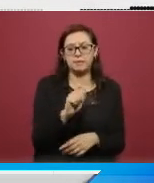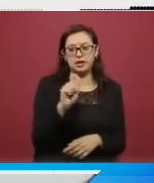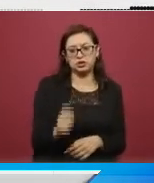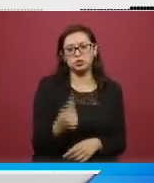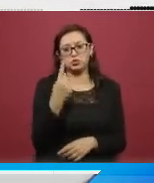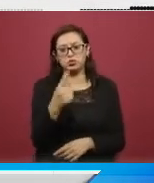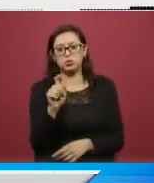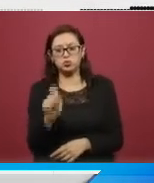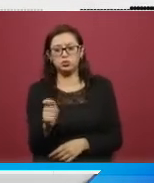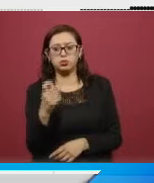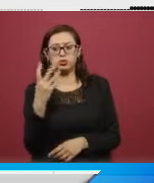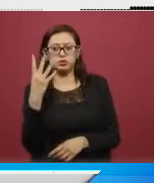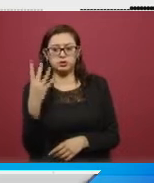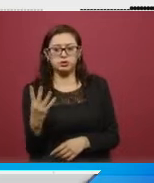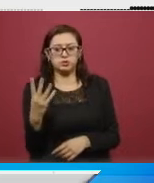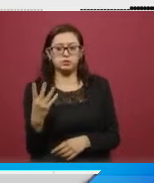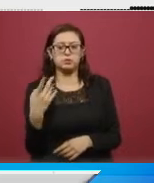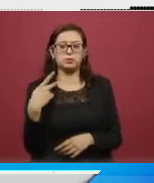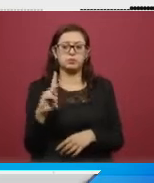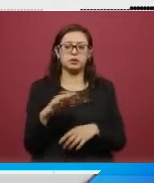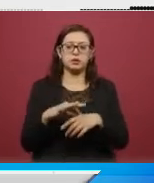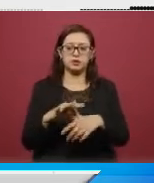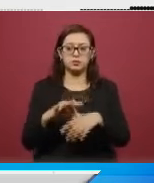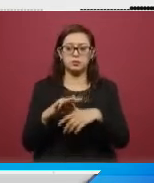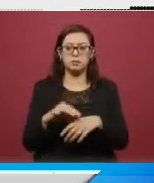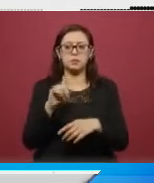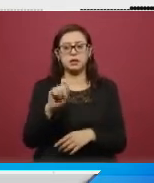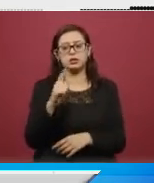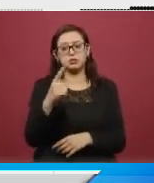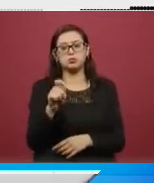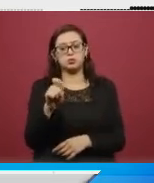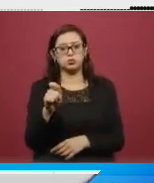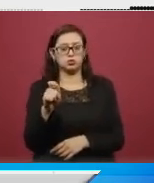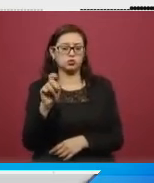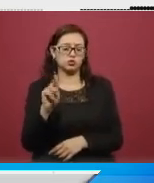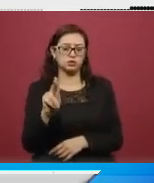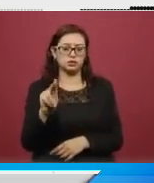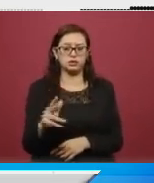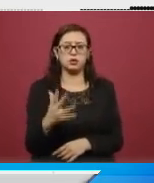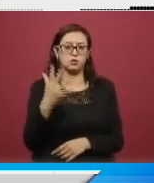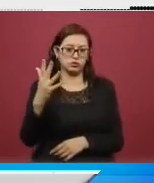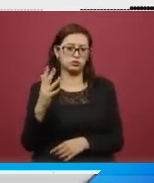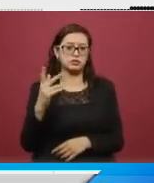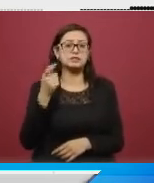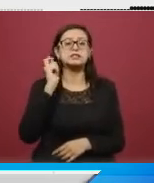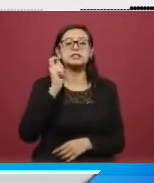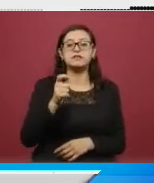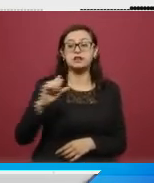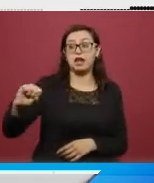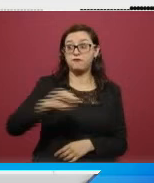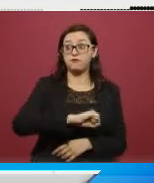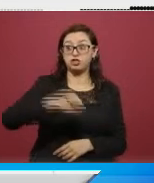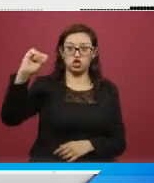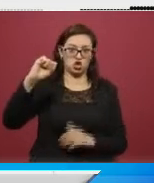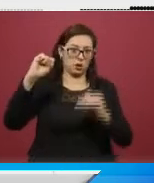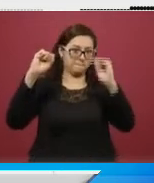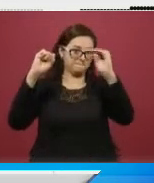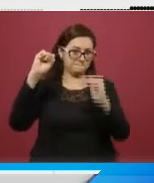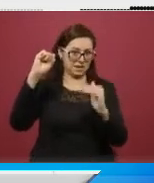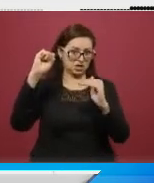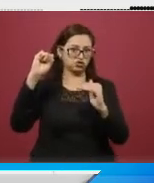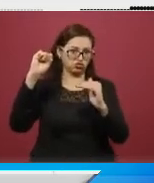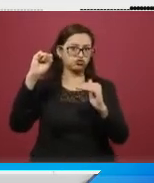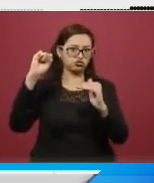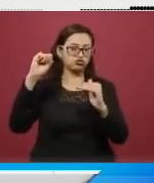la corriente eléctrica es el gobierno el que determina las tarifas. Para el caso de las gasolinas, el mercado internacional es el que determina los precios, ya